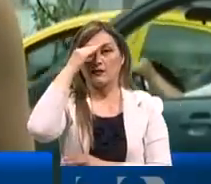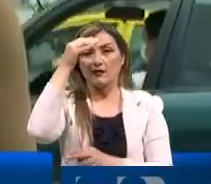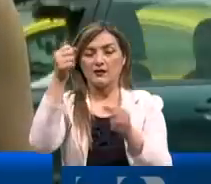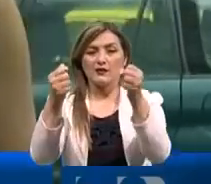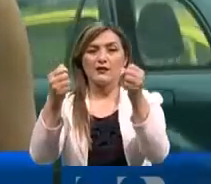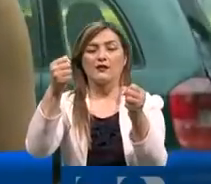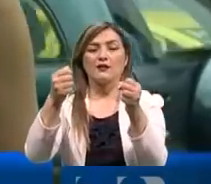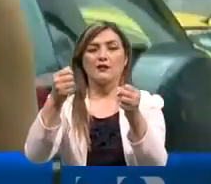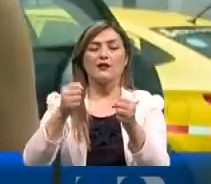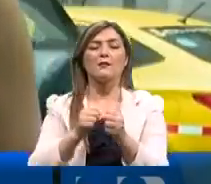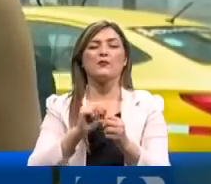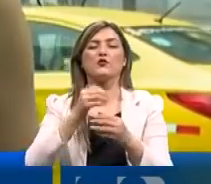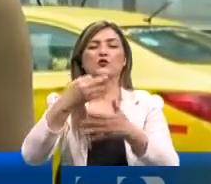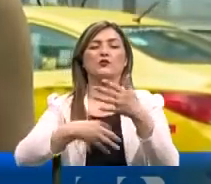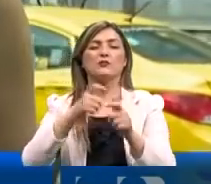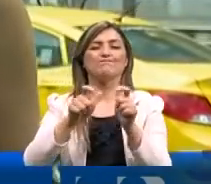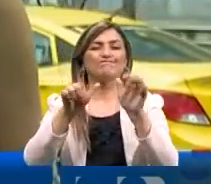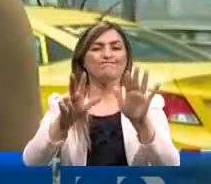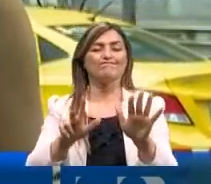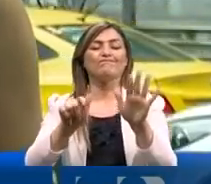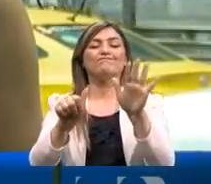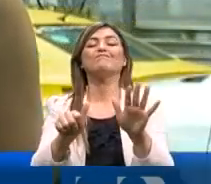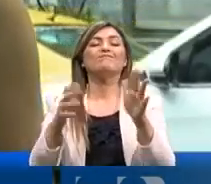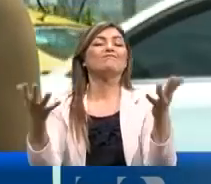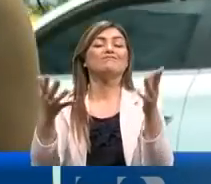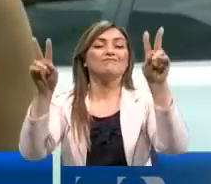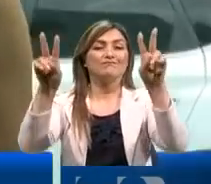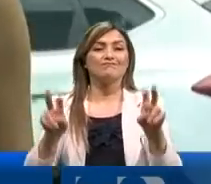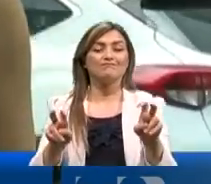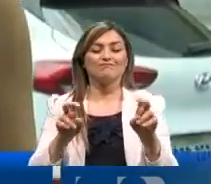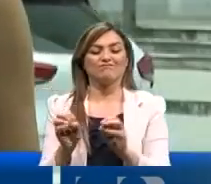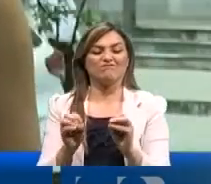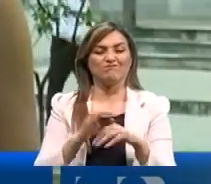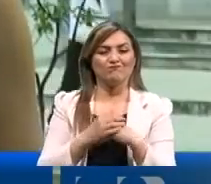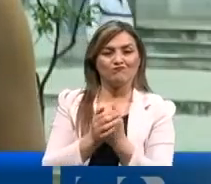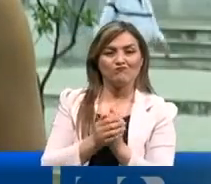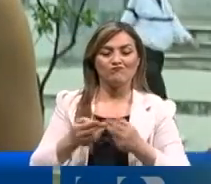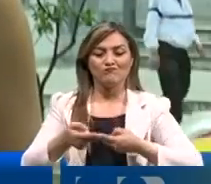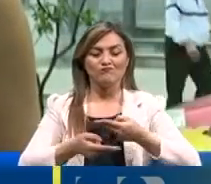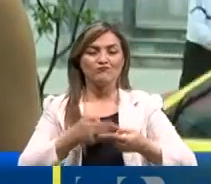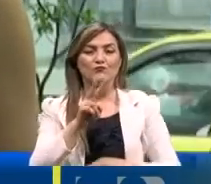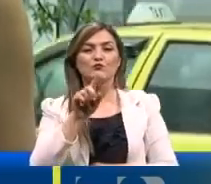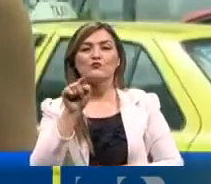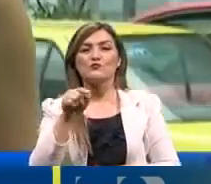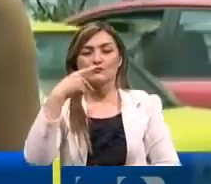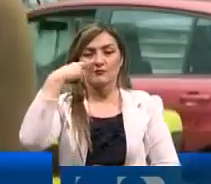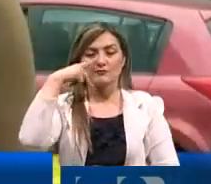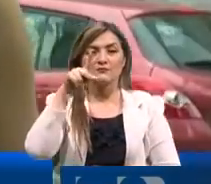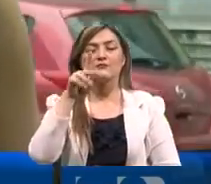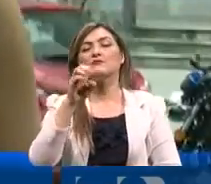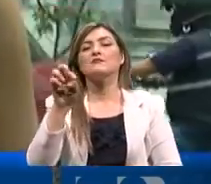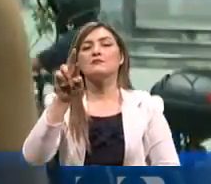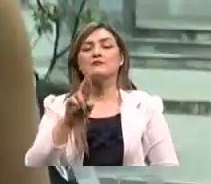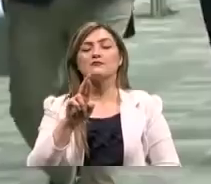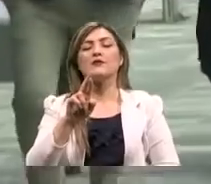personas más, esto por el delito de delincuencia organizada, lo que está relacionado con irregularidades en la negociación de 21.000 pruebas rápidas para la